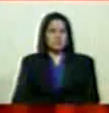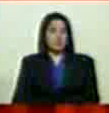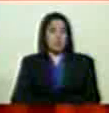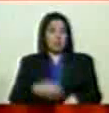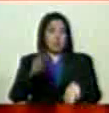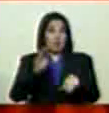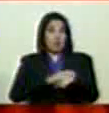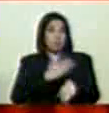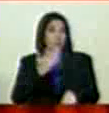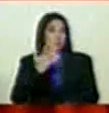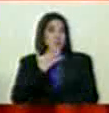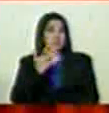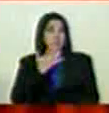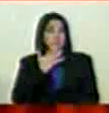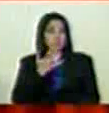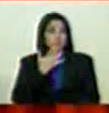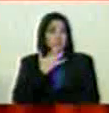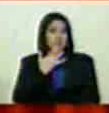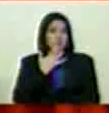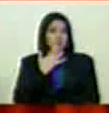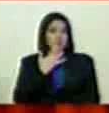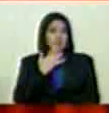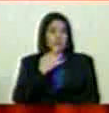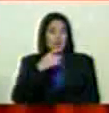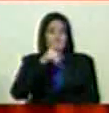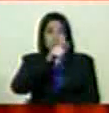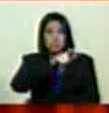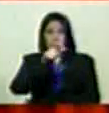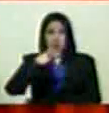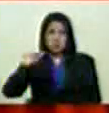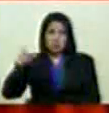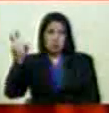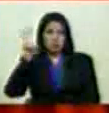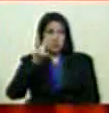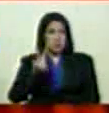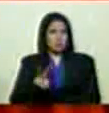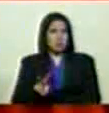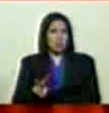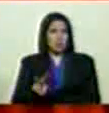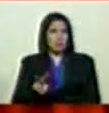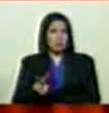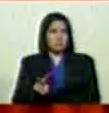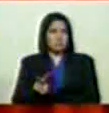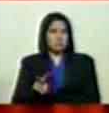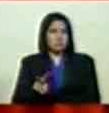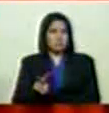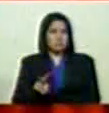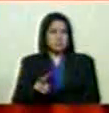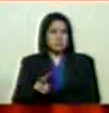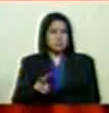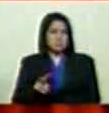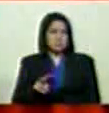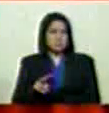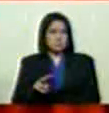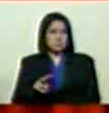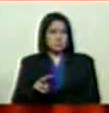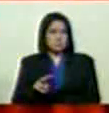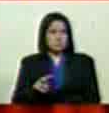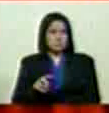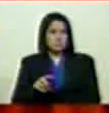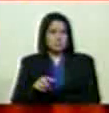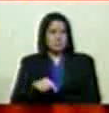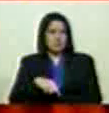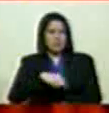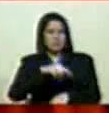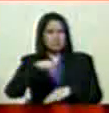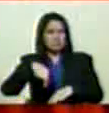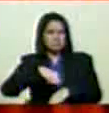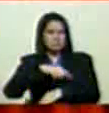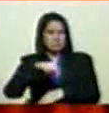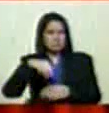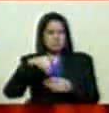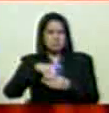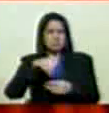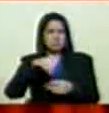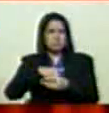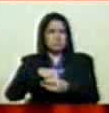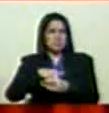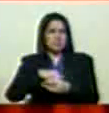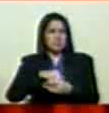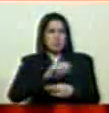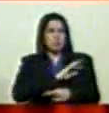Porque simplemente hubo venezolanos que ejerciendo posiciones de elección popular o de